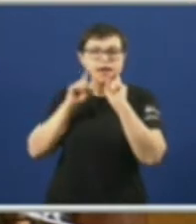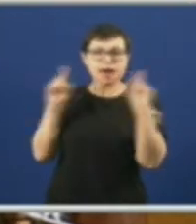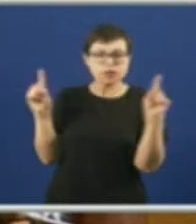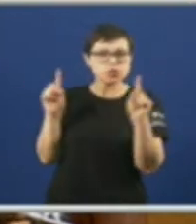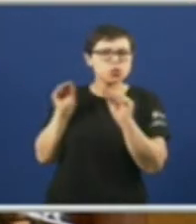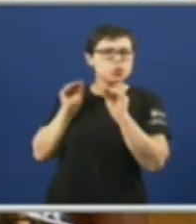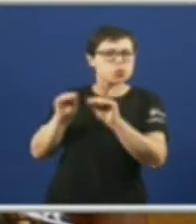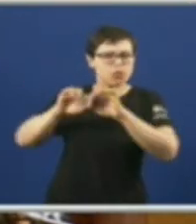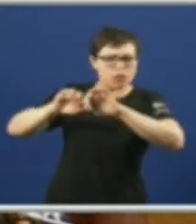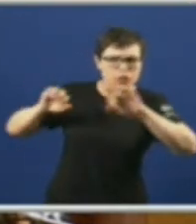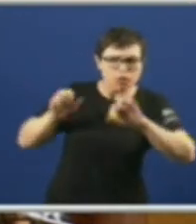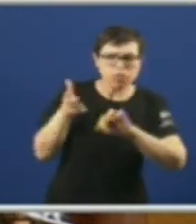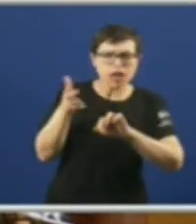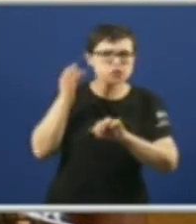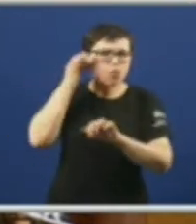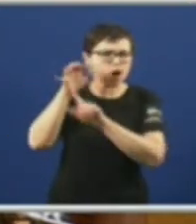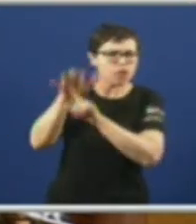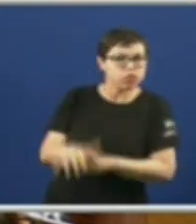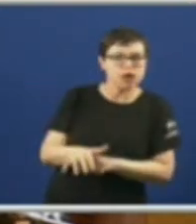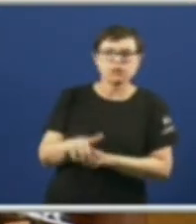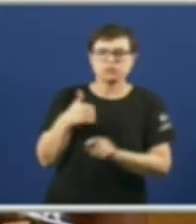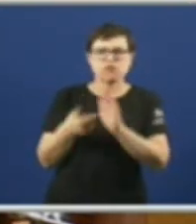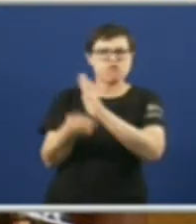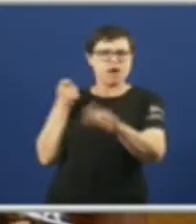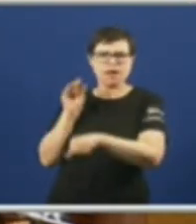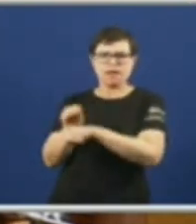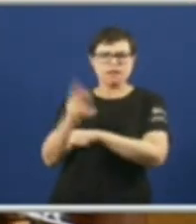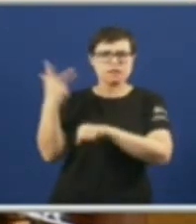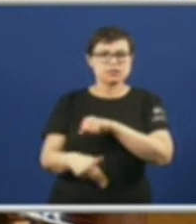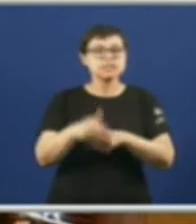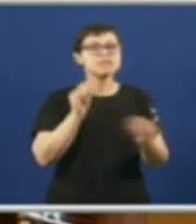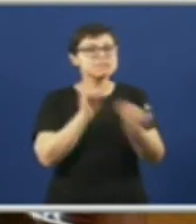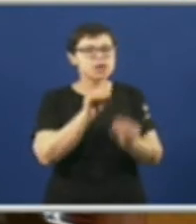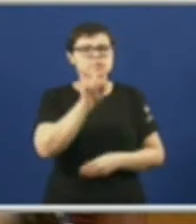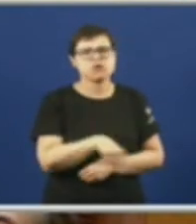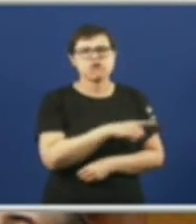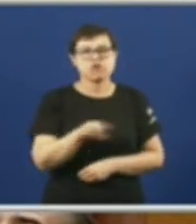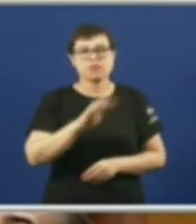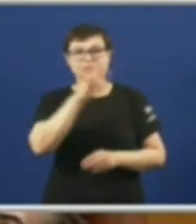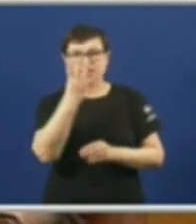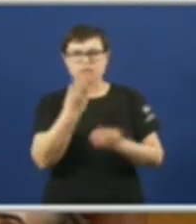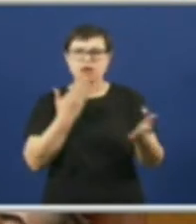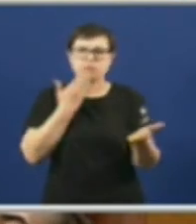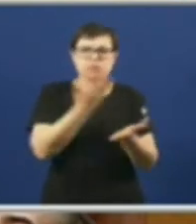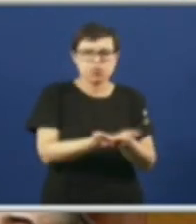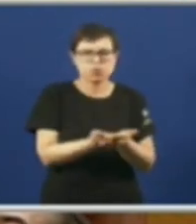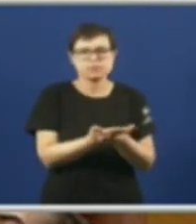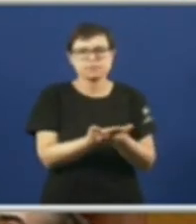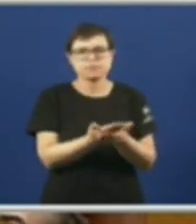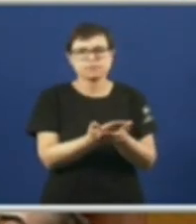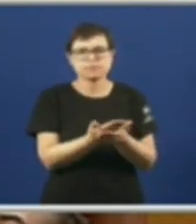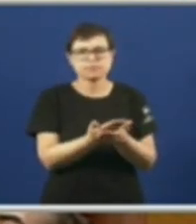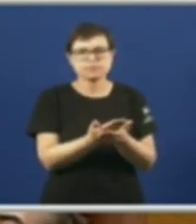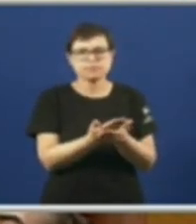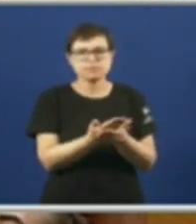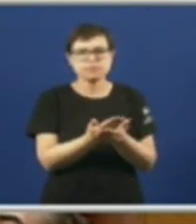cos dereitos das mulleres. Está vostede de acordo, sí ou non? Terceira proposta, poñamos en marcha